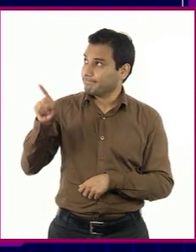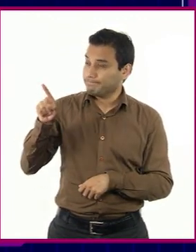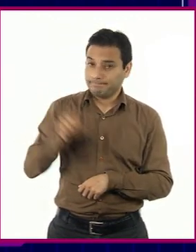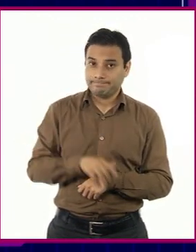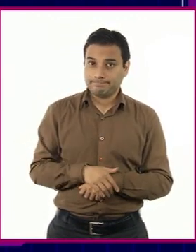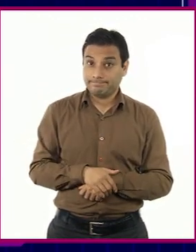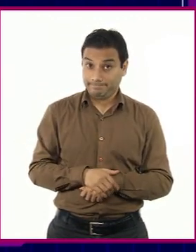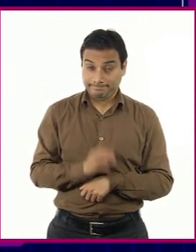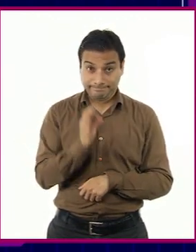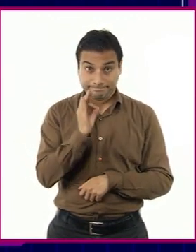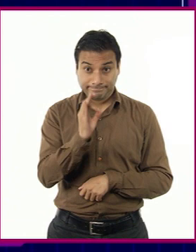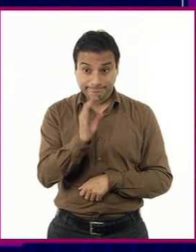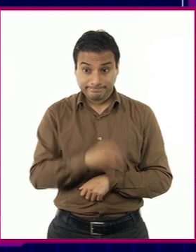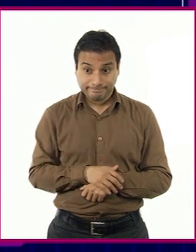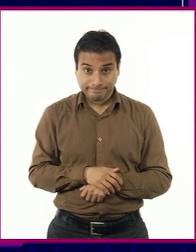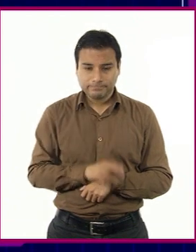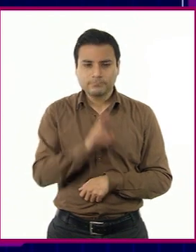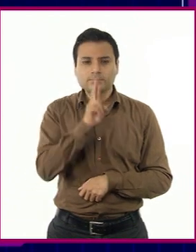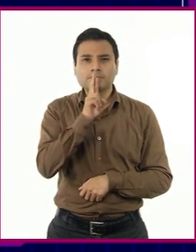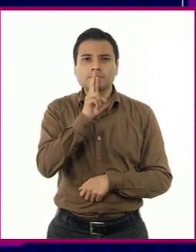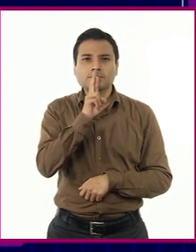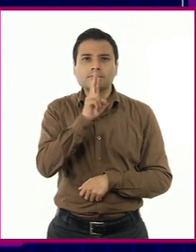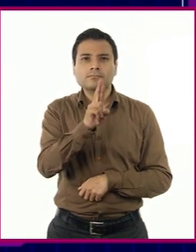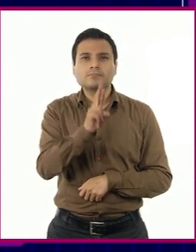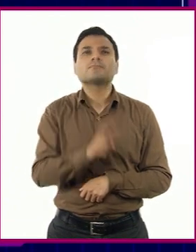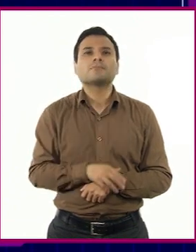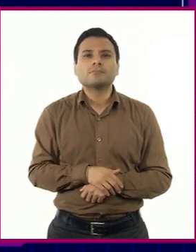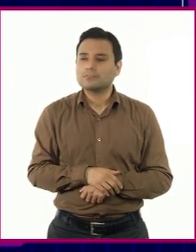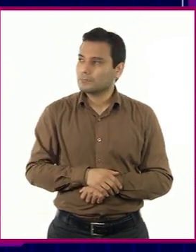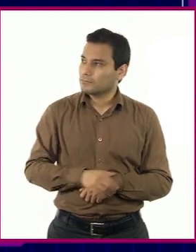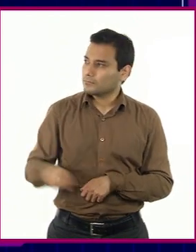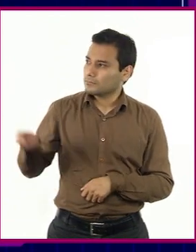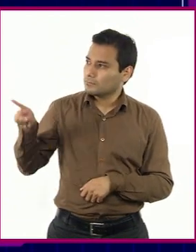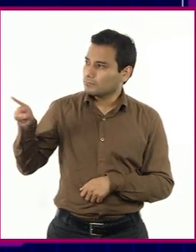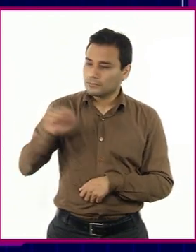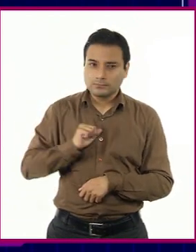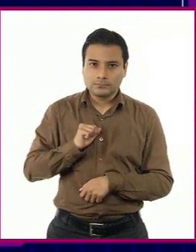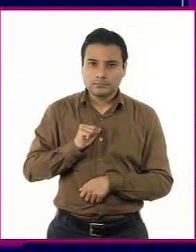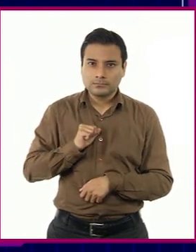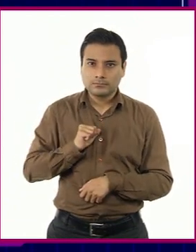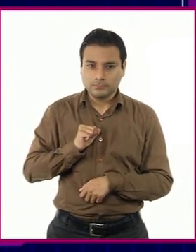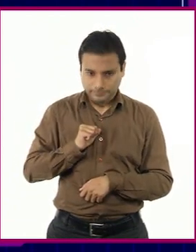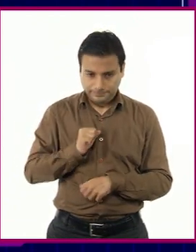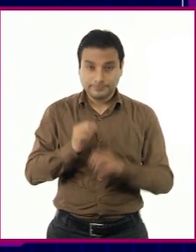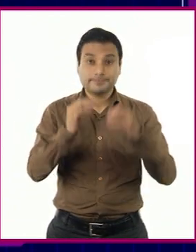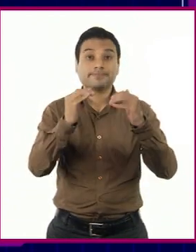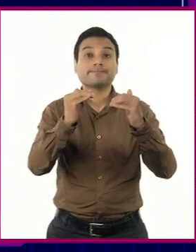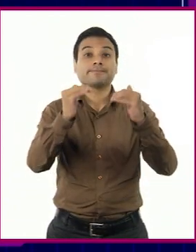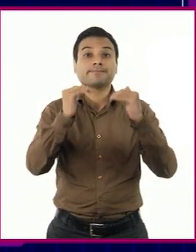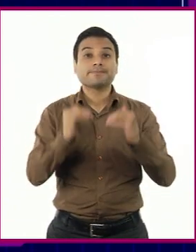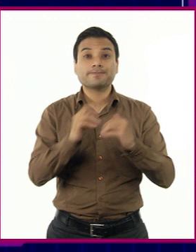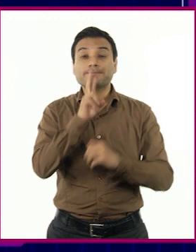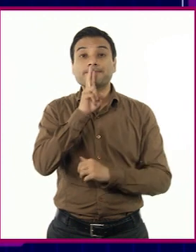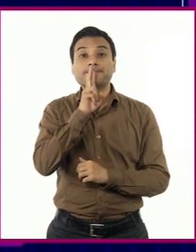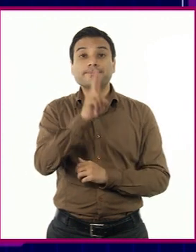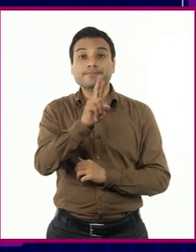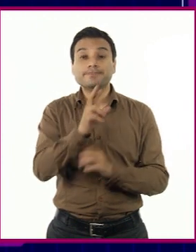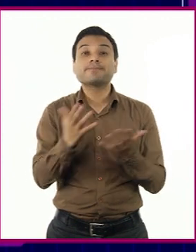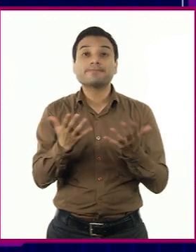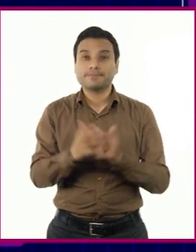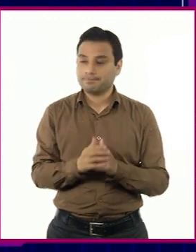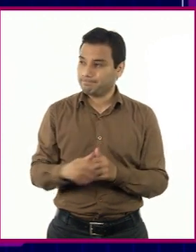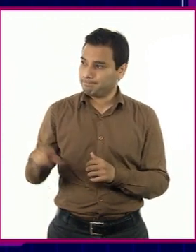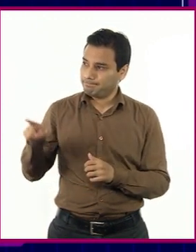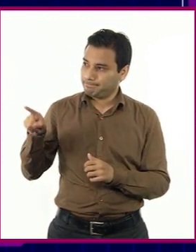datos, igual a 26.5 millones entre 9. Por lo tanto, el promedio de los datos de producción de